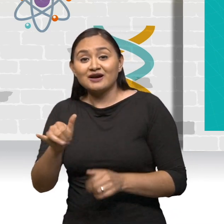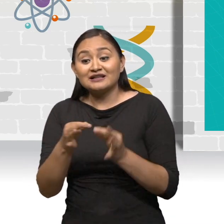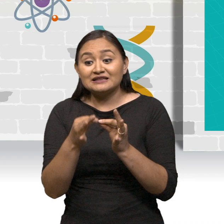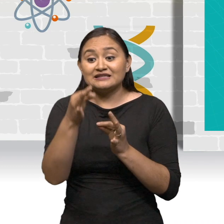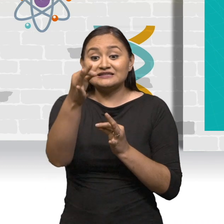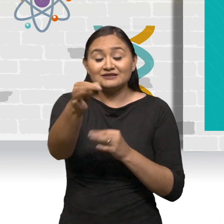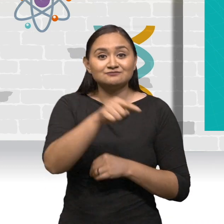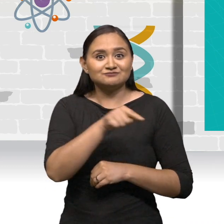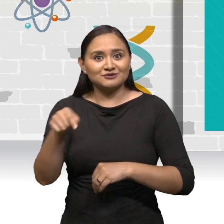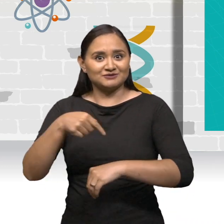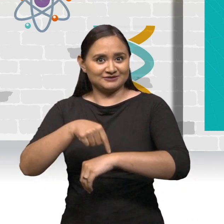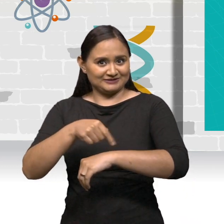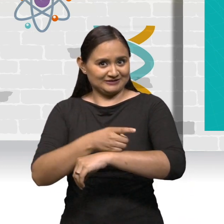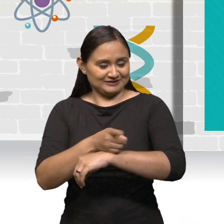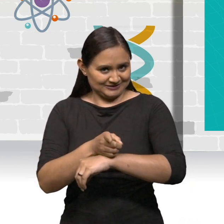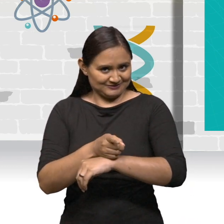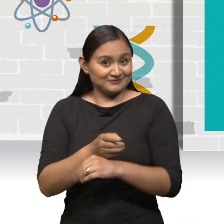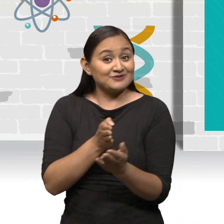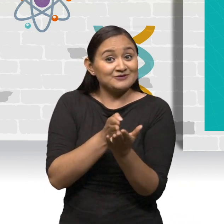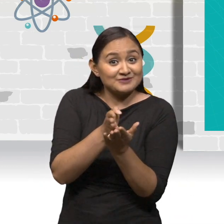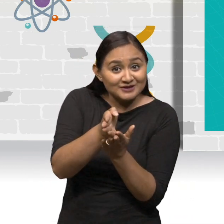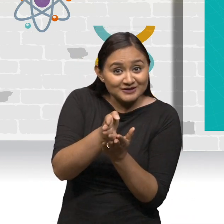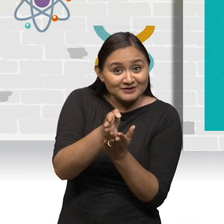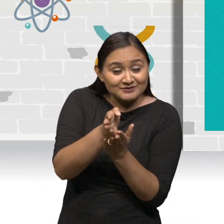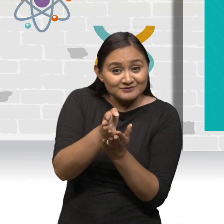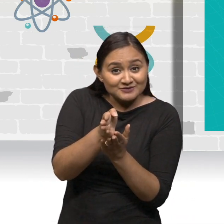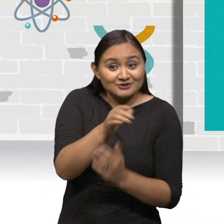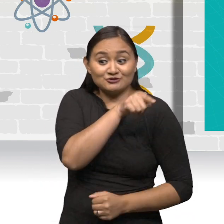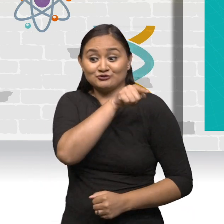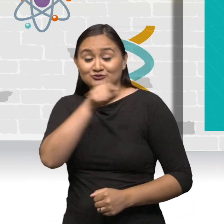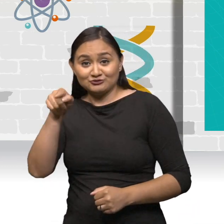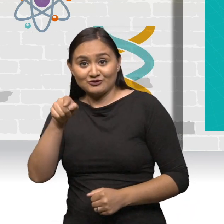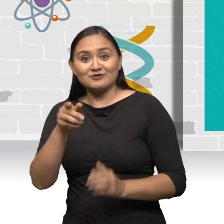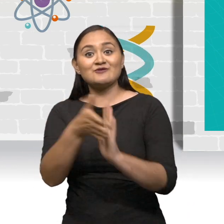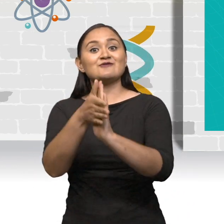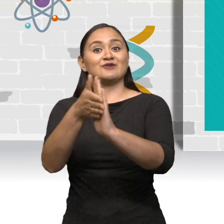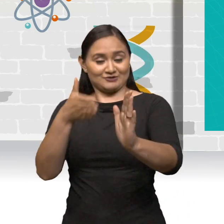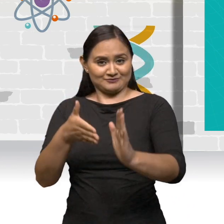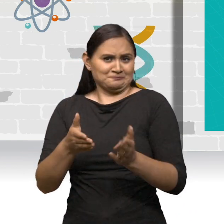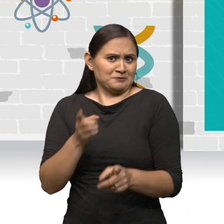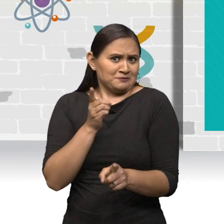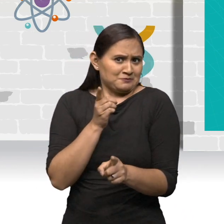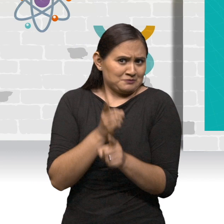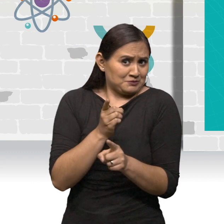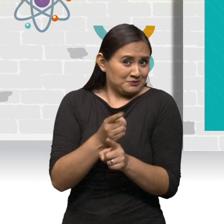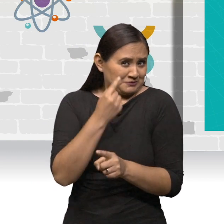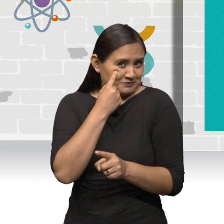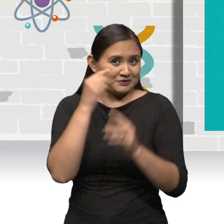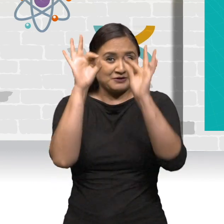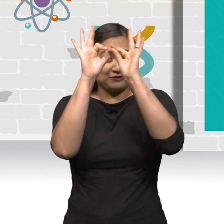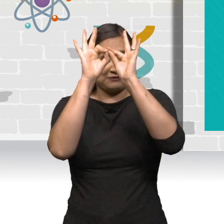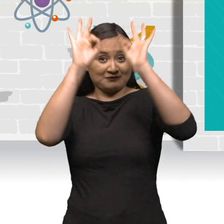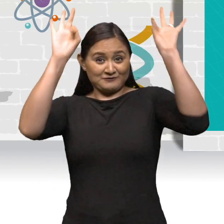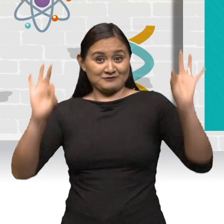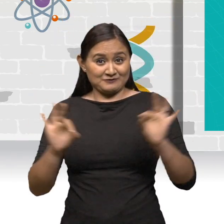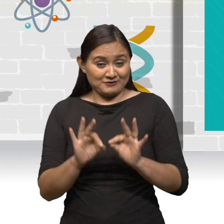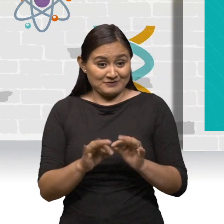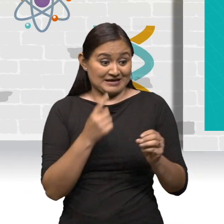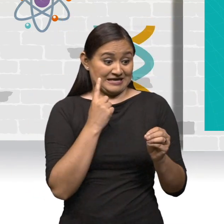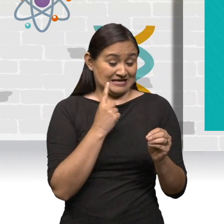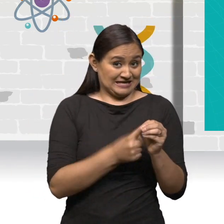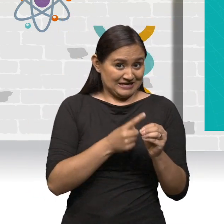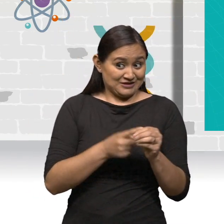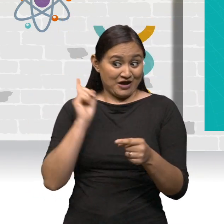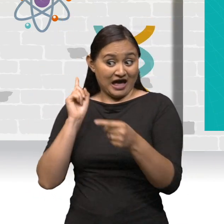tiempo. Despejando el tiempo, obtenemos que es igual al desplazamiento sobre la velocidad. Por lo tanto, conociendo que la